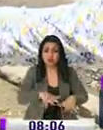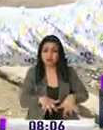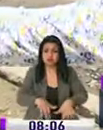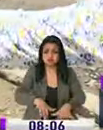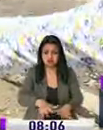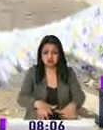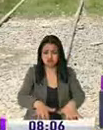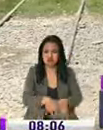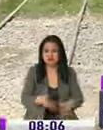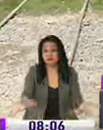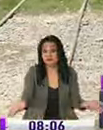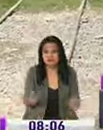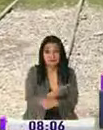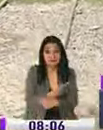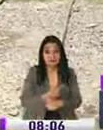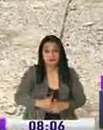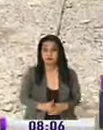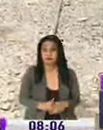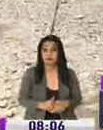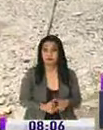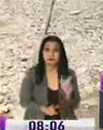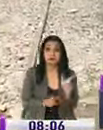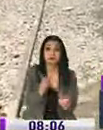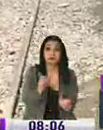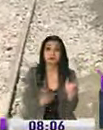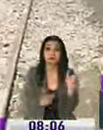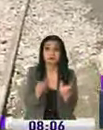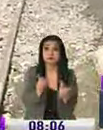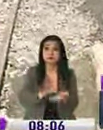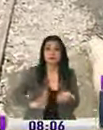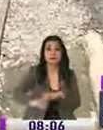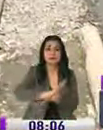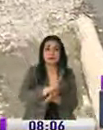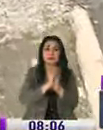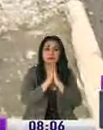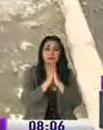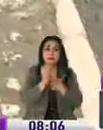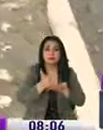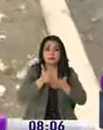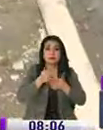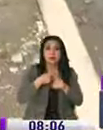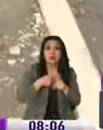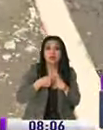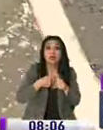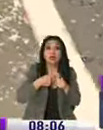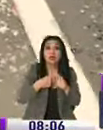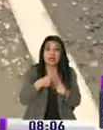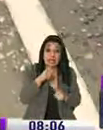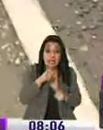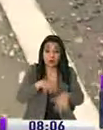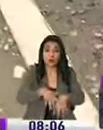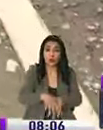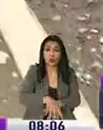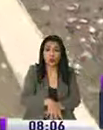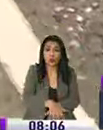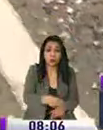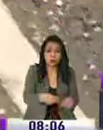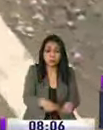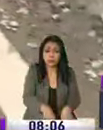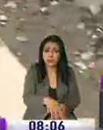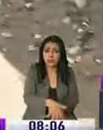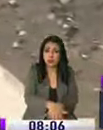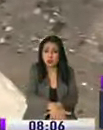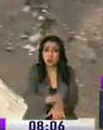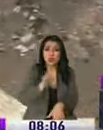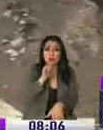para abajo. Los moradores del barrio solicitan ayuda urgente, ya que el líquido vital se está desperdiciando.